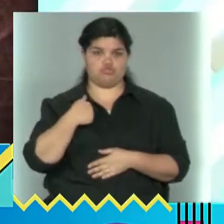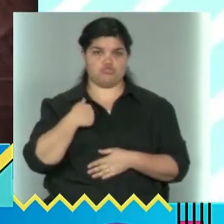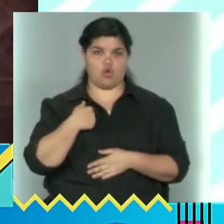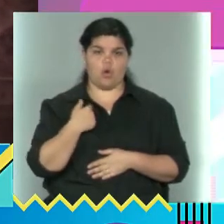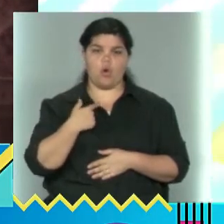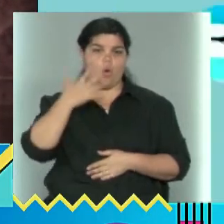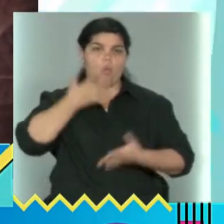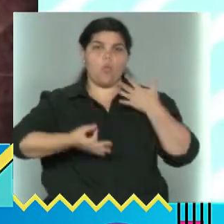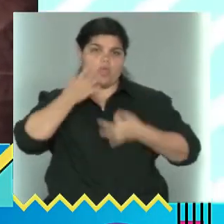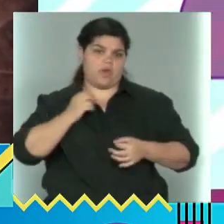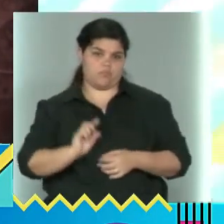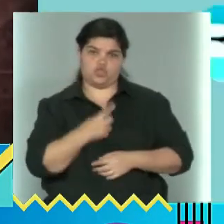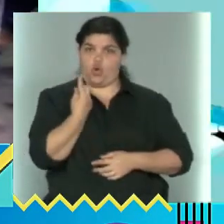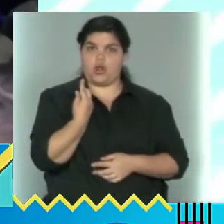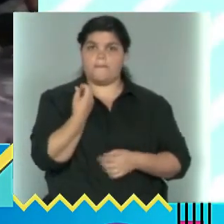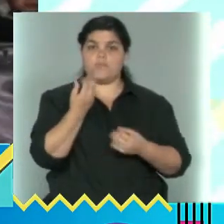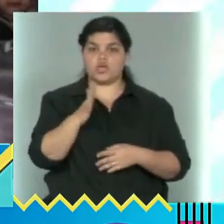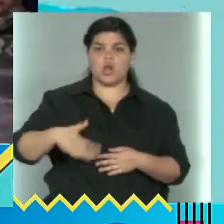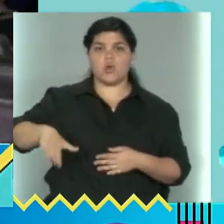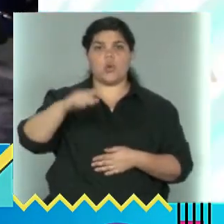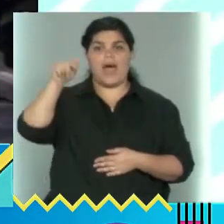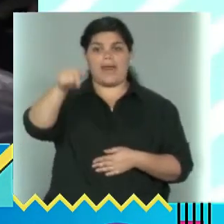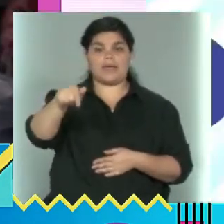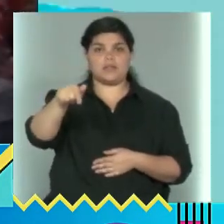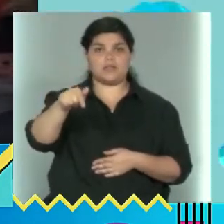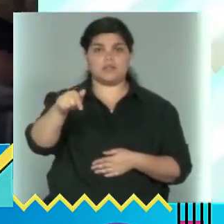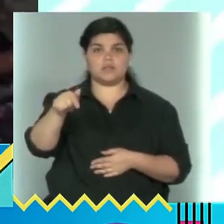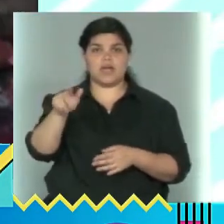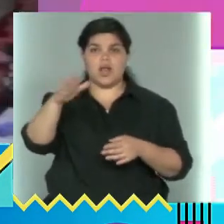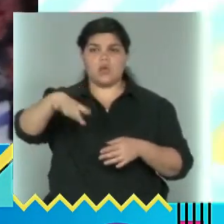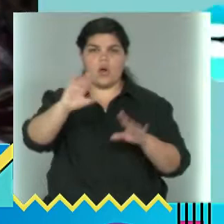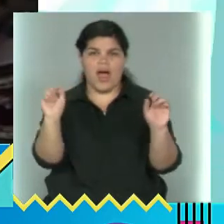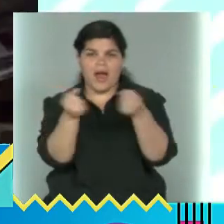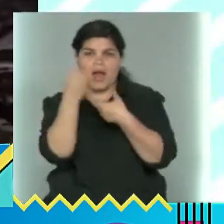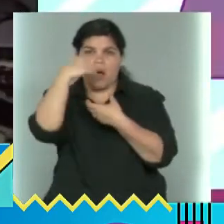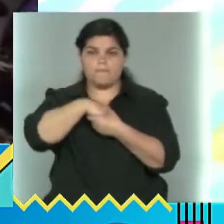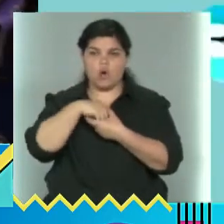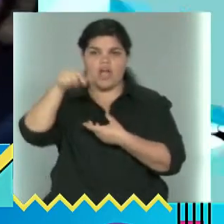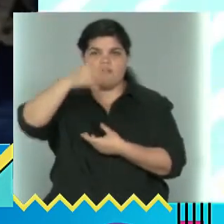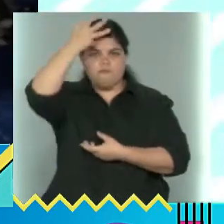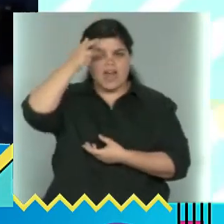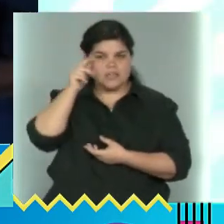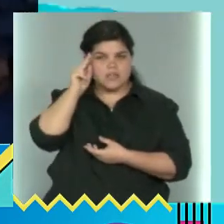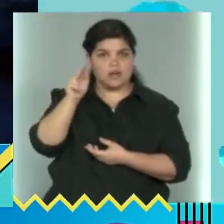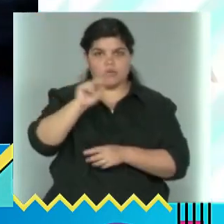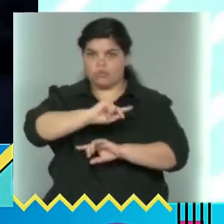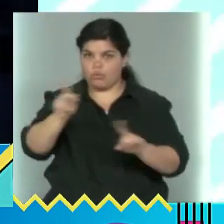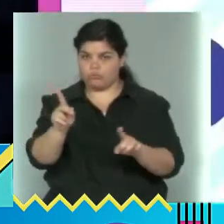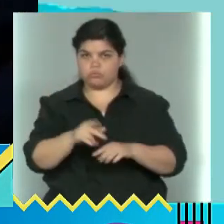seguridad en el campo porque era terreno que no lo reconocía Francia. Claro.